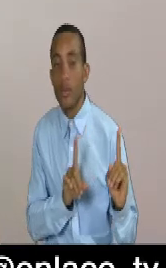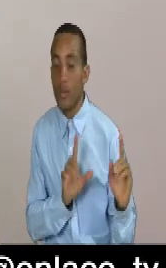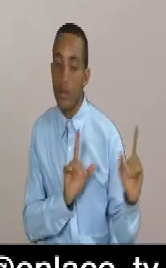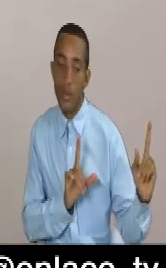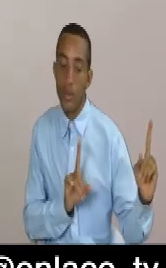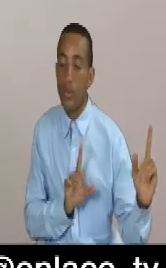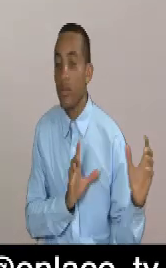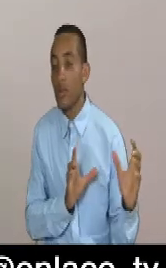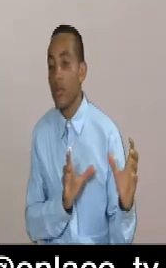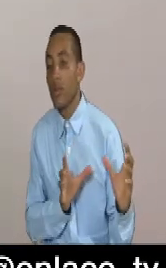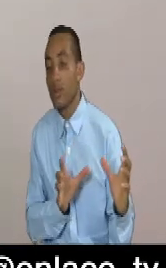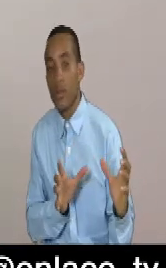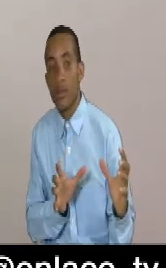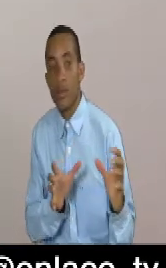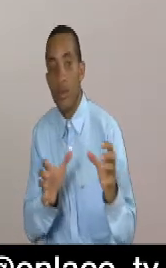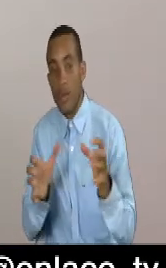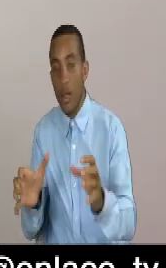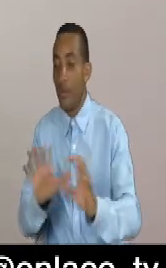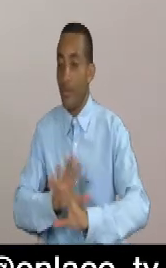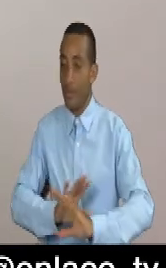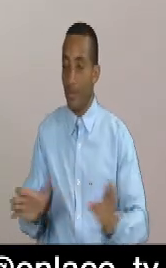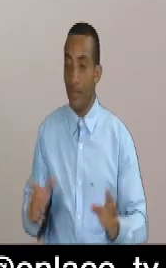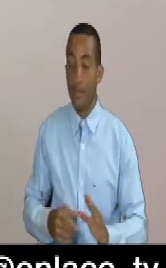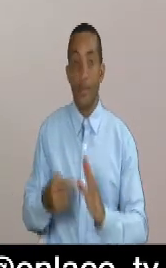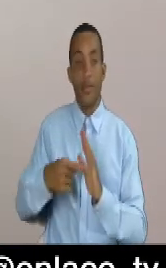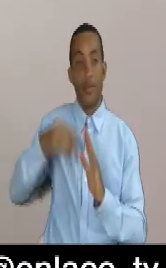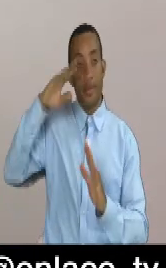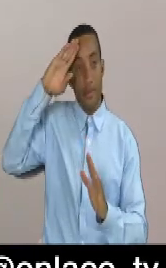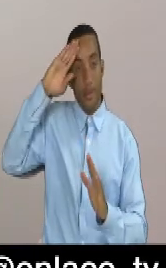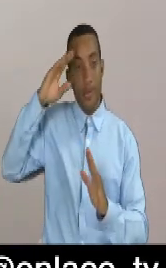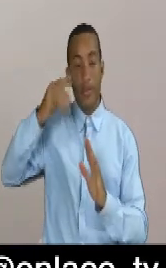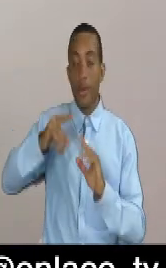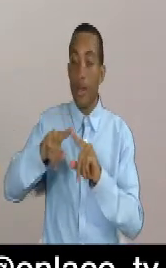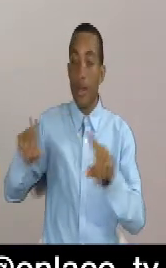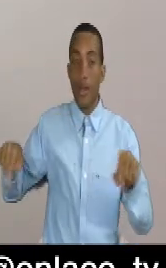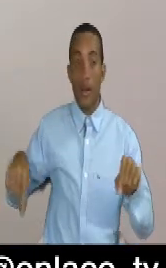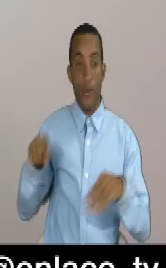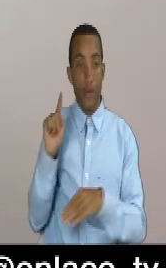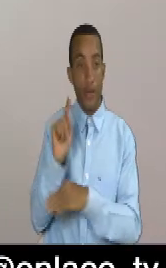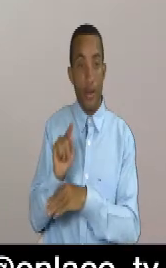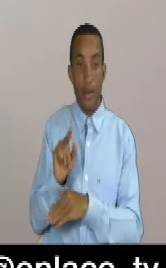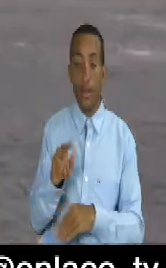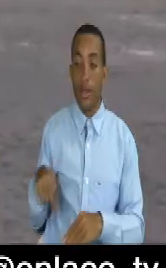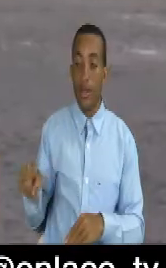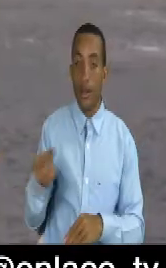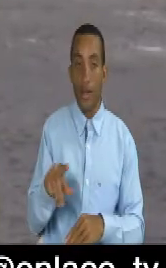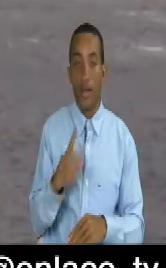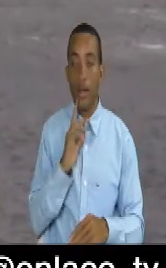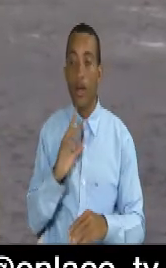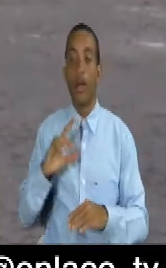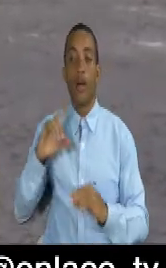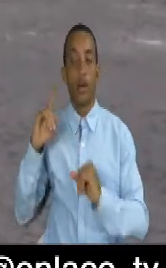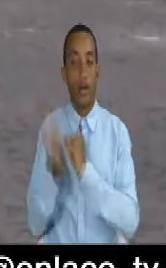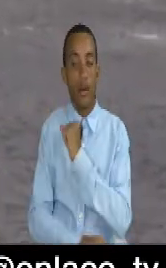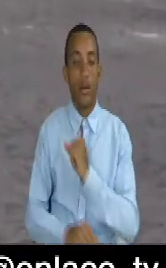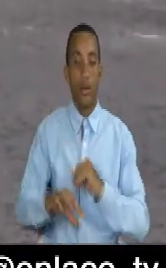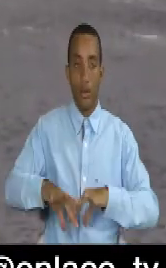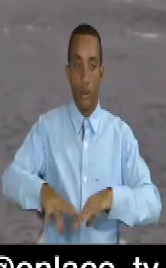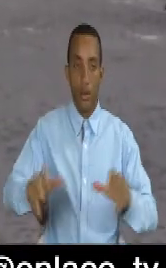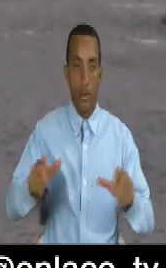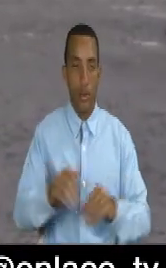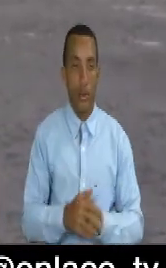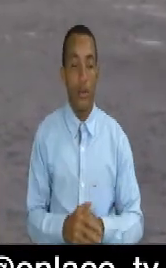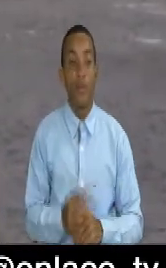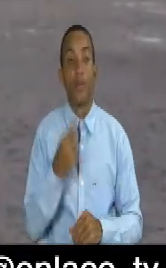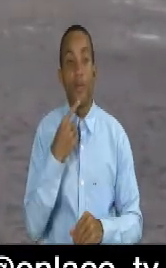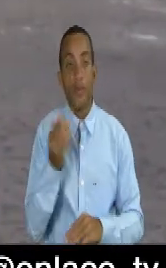para dejarlo a disposición de la autoridad competente en la fiscalía por el delito de hurto. A su vez, las autoridades hicieron un llamado a la